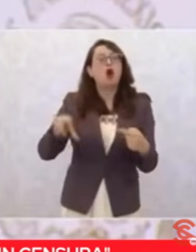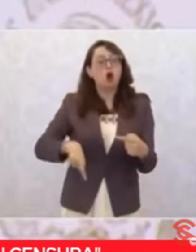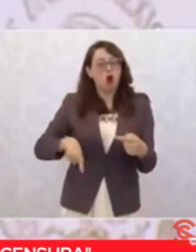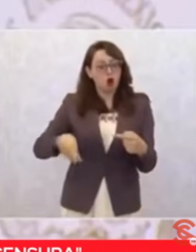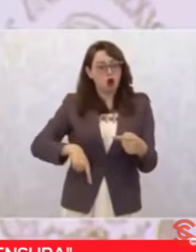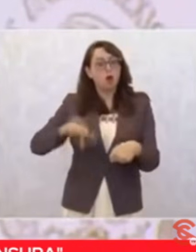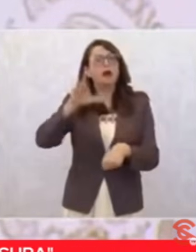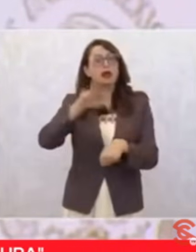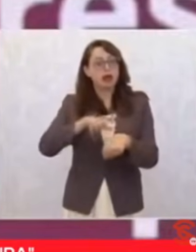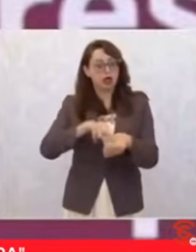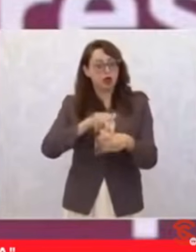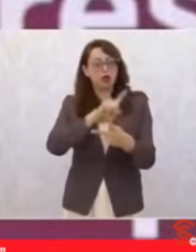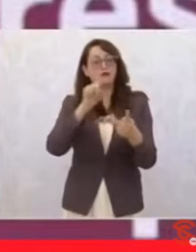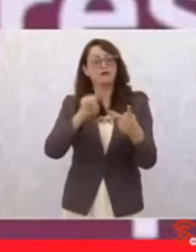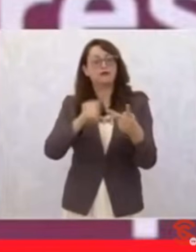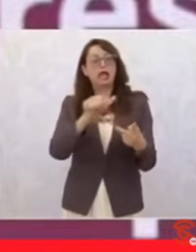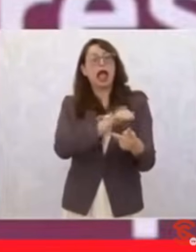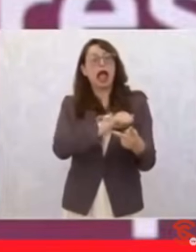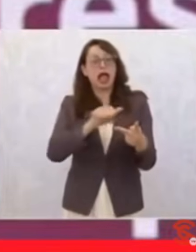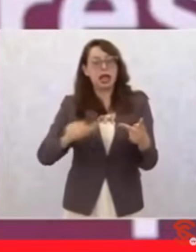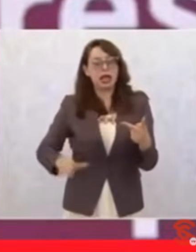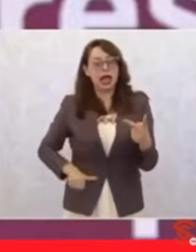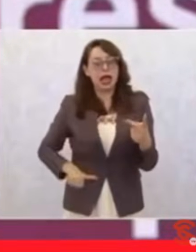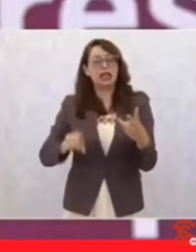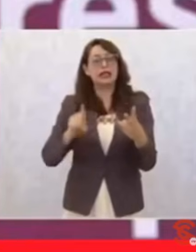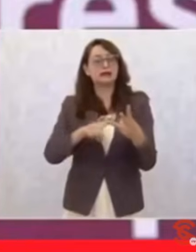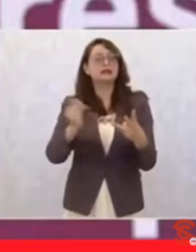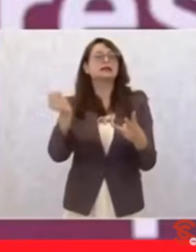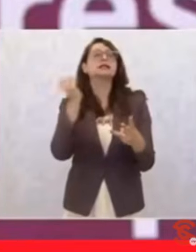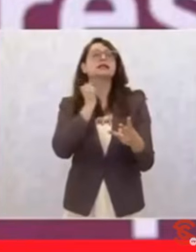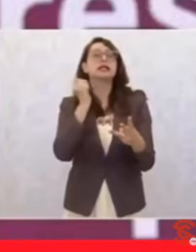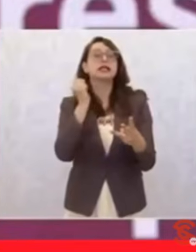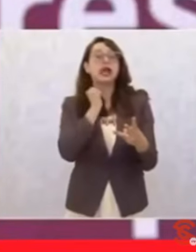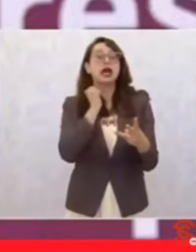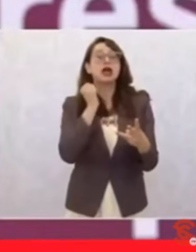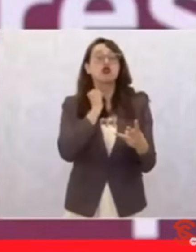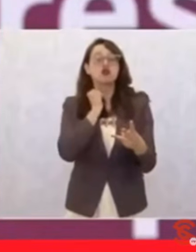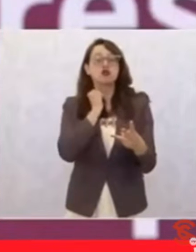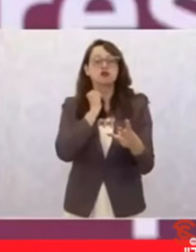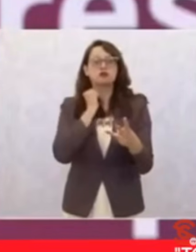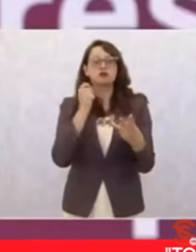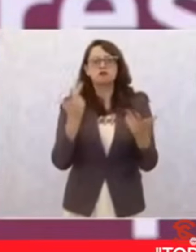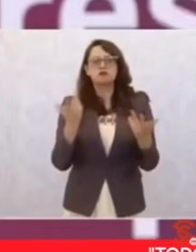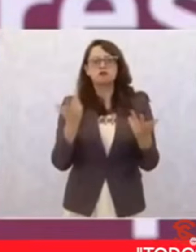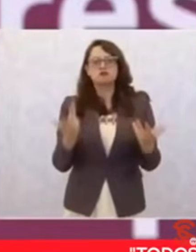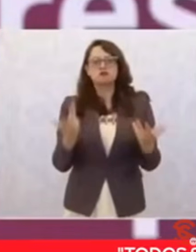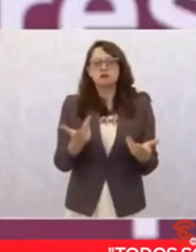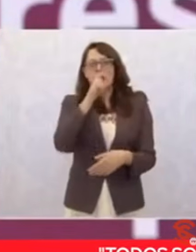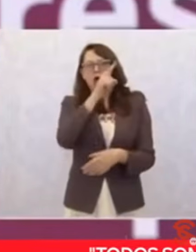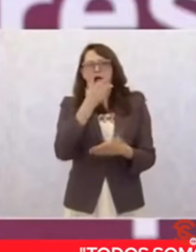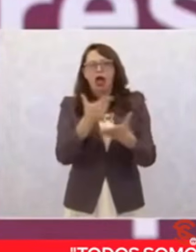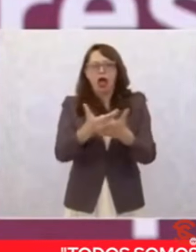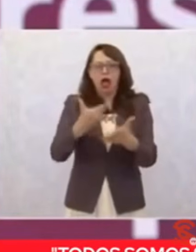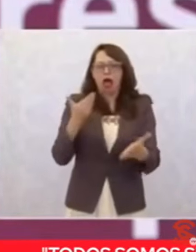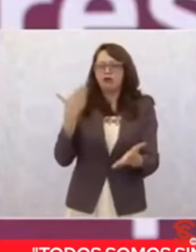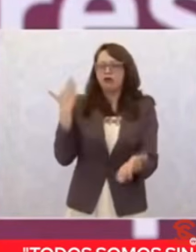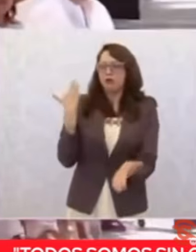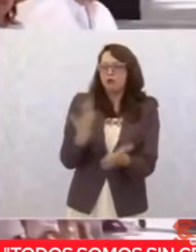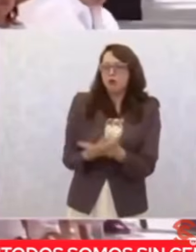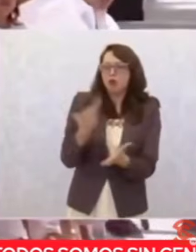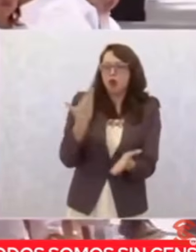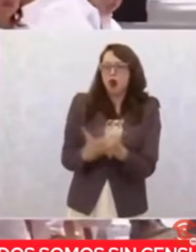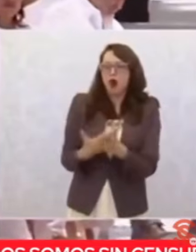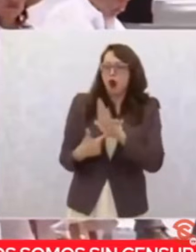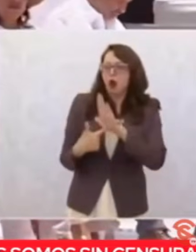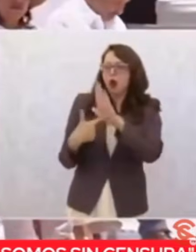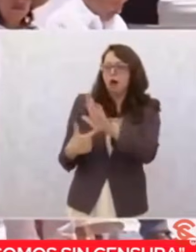alcalde y un senador en funciones, sin presentar públicamente pruebas